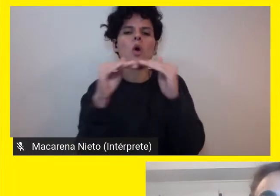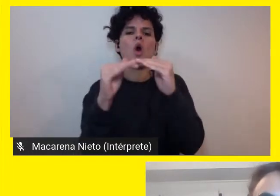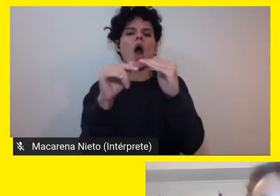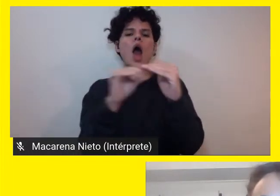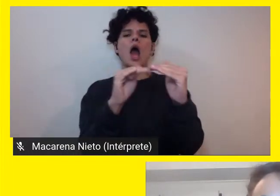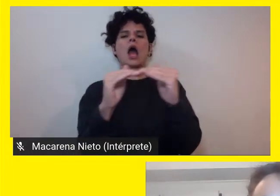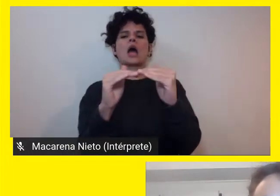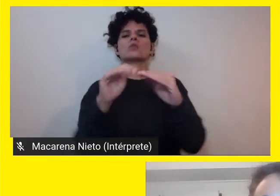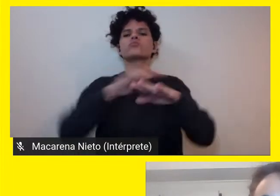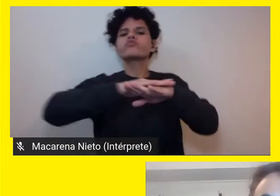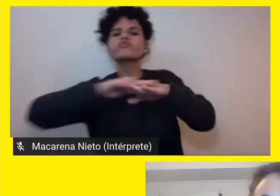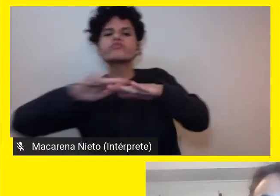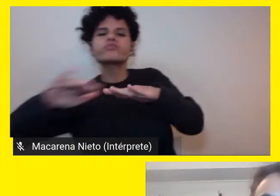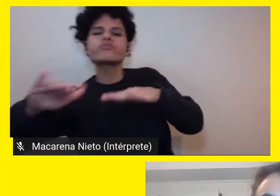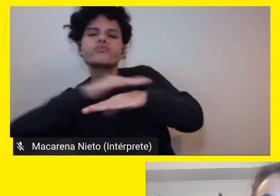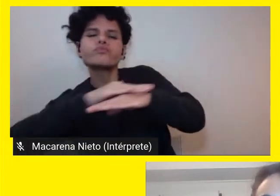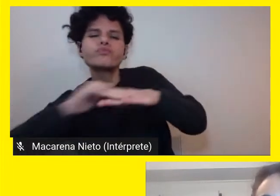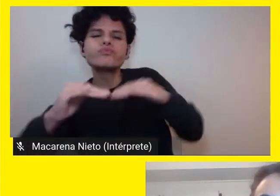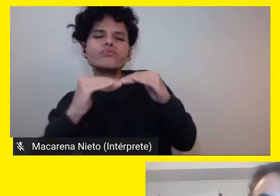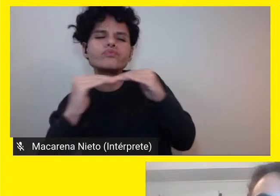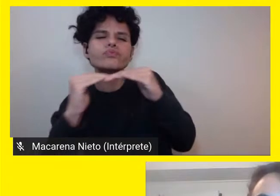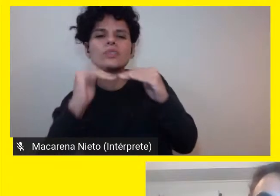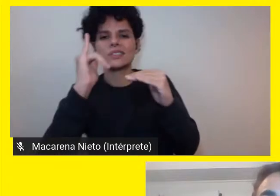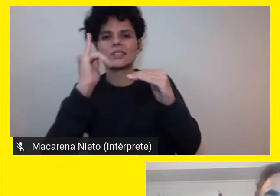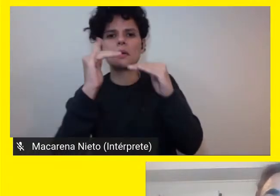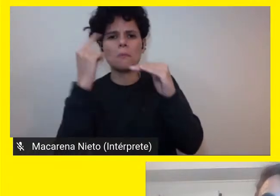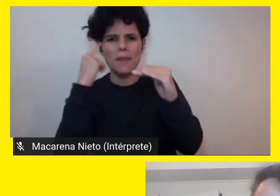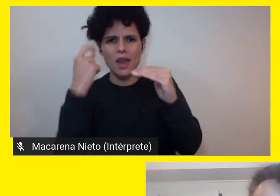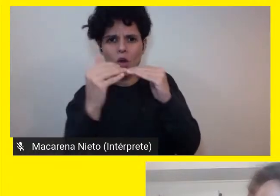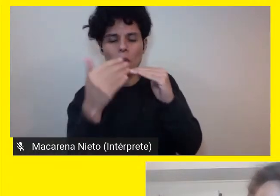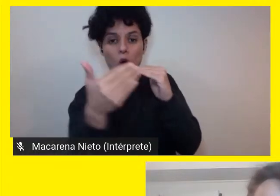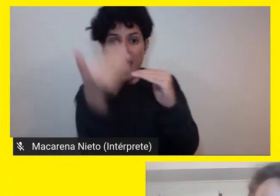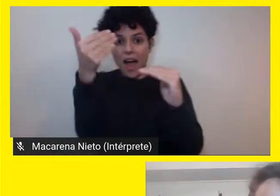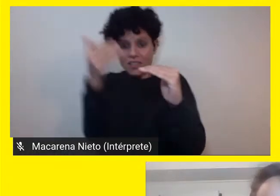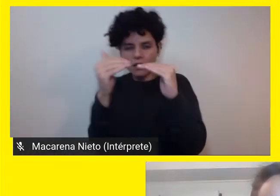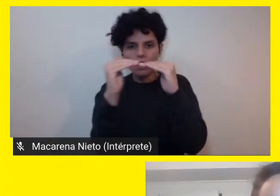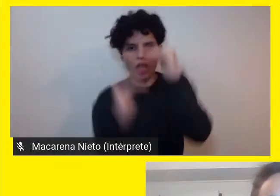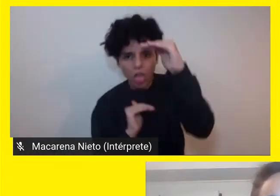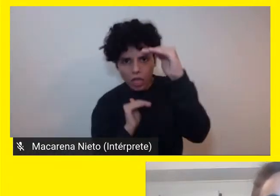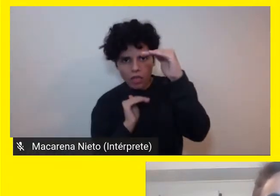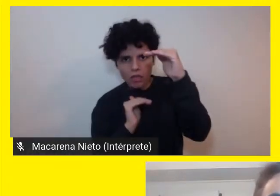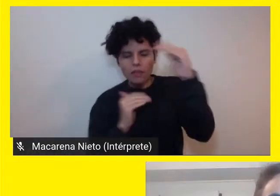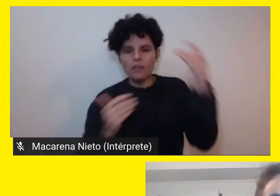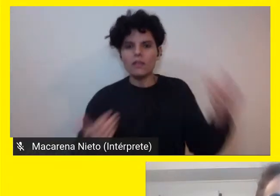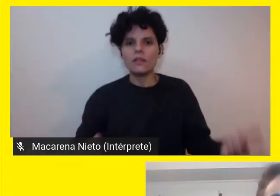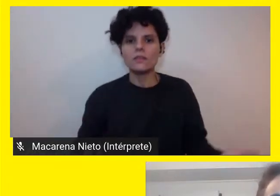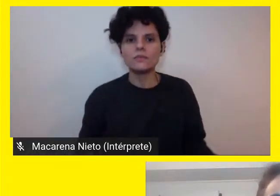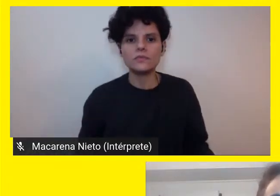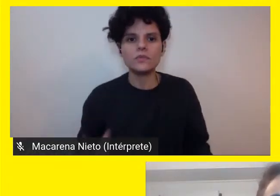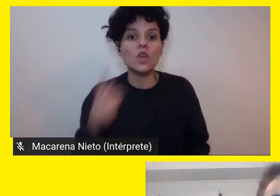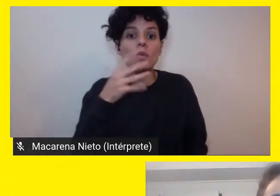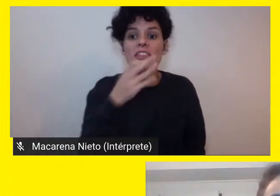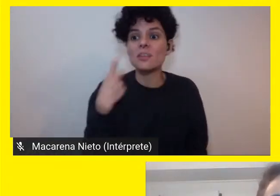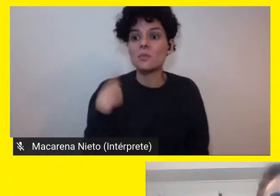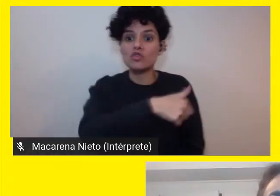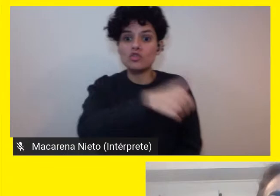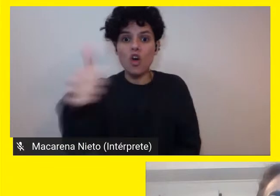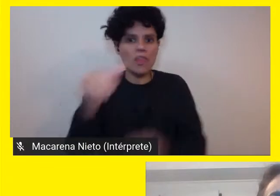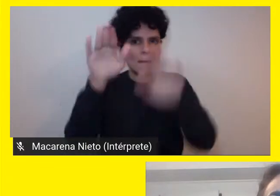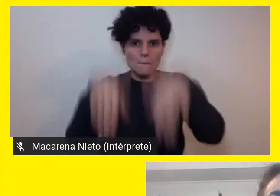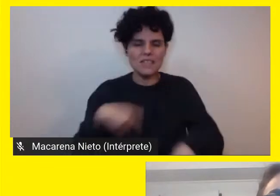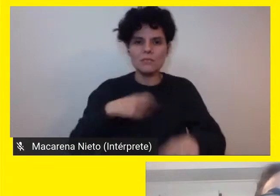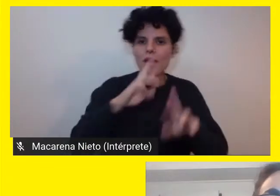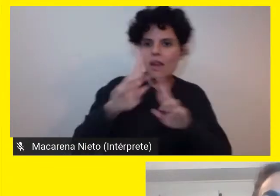y no sustantiva. Y el problema de la igualdad formal, es decir, simplemente decir todos los mismos tratamientos, es